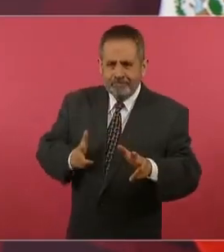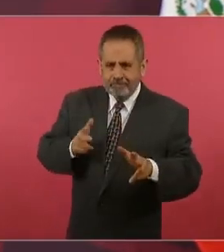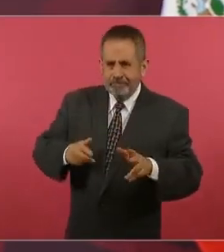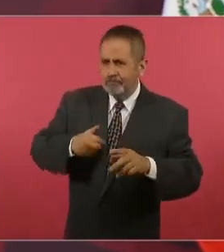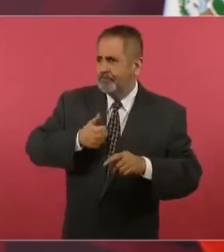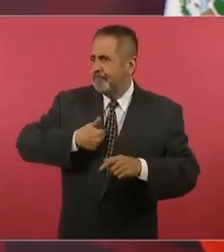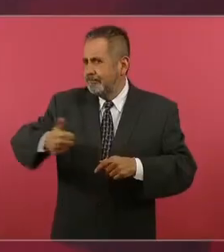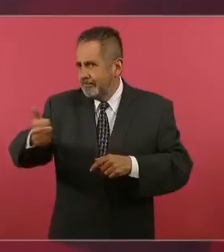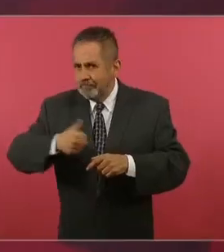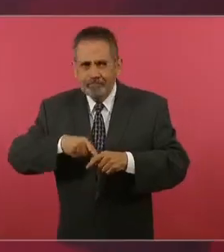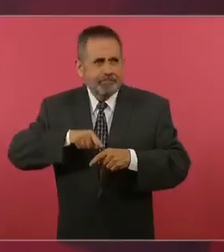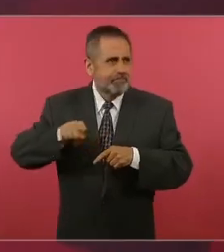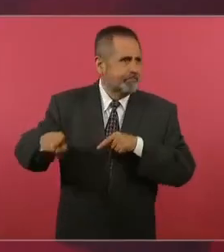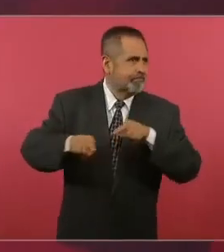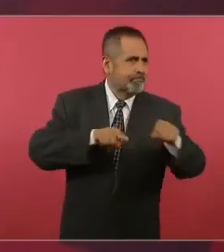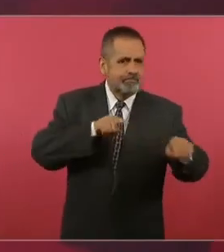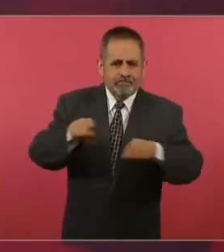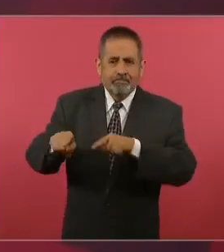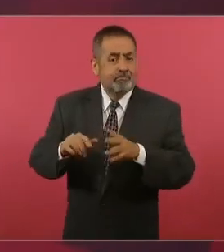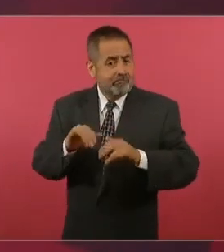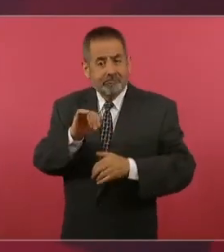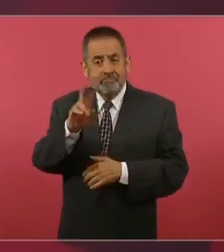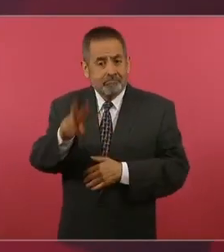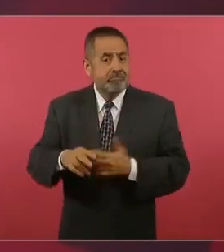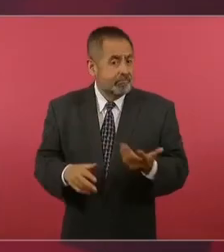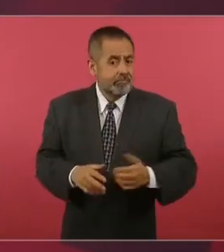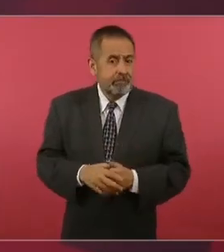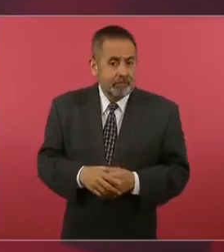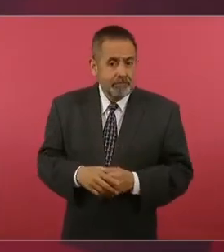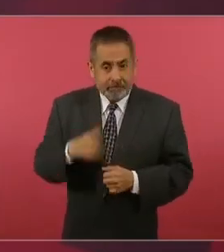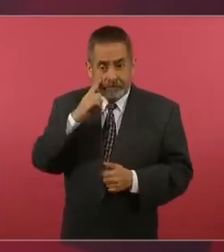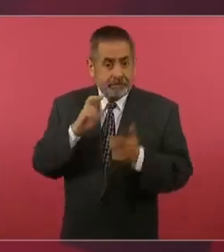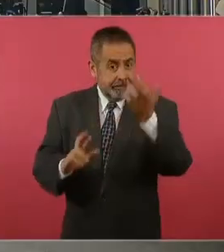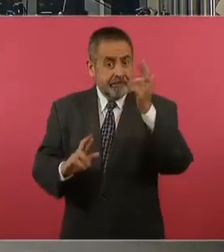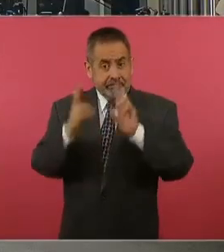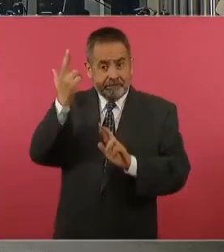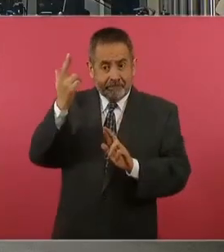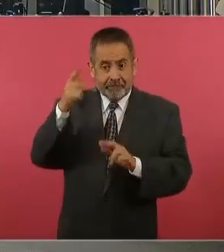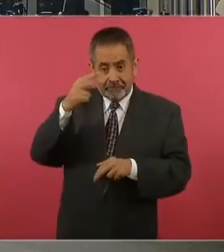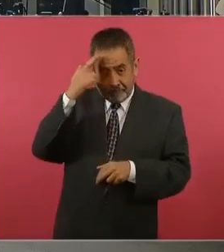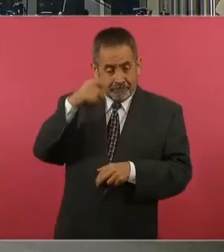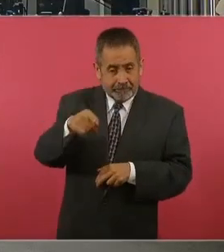y a caballo. Y sí, porque cuando la revolución